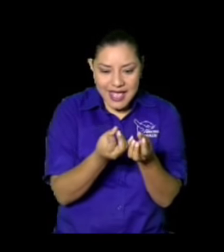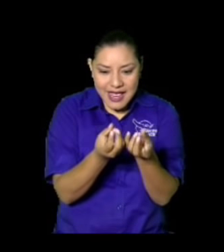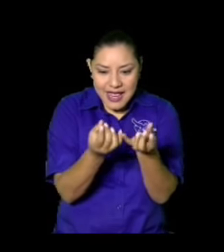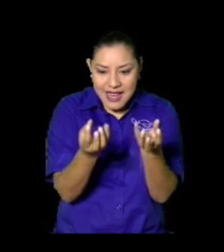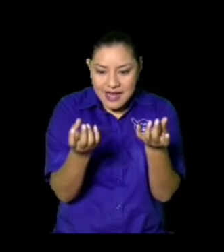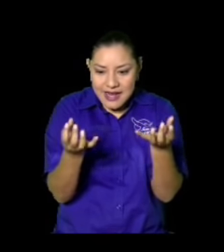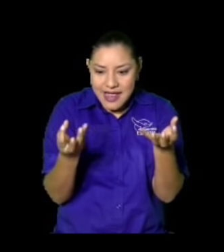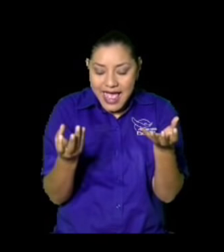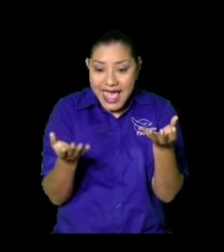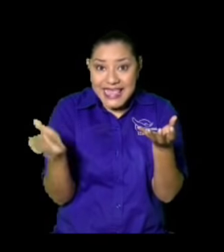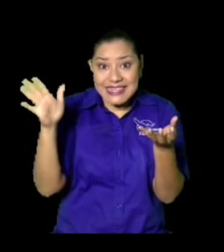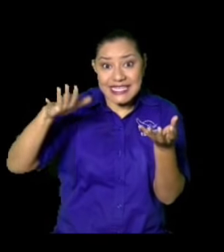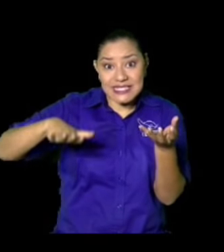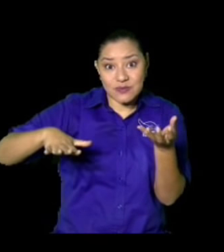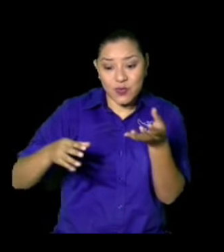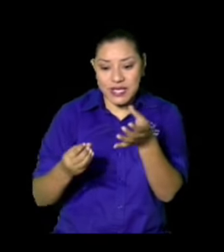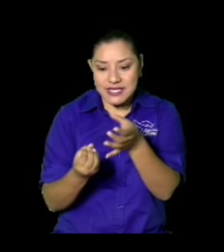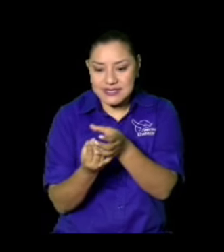aparece el renuevo,